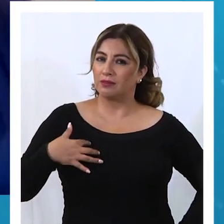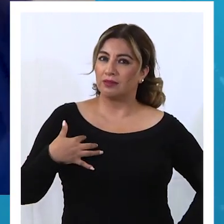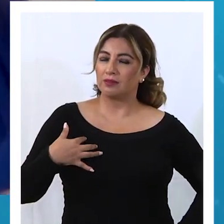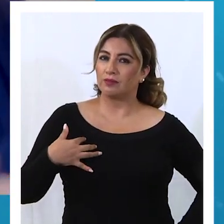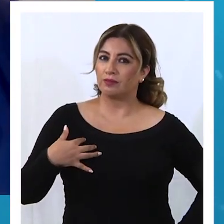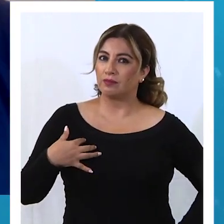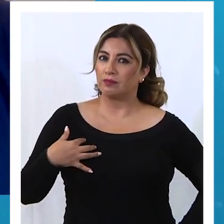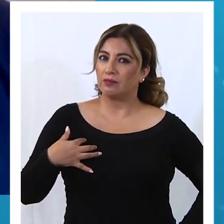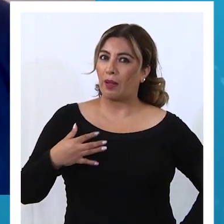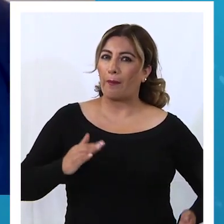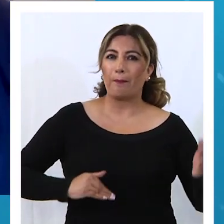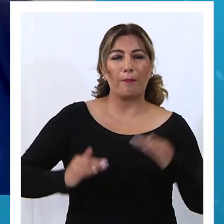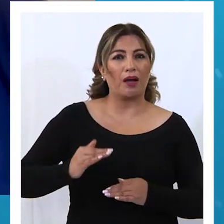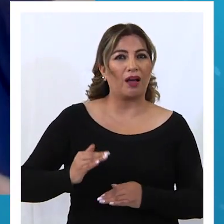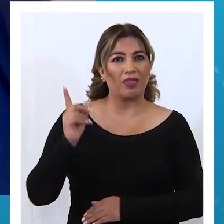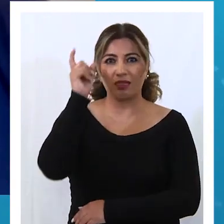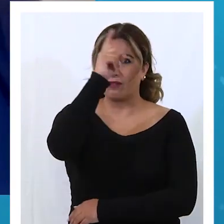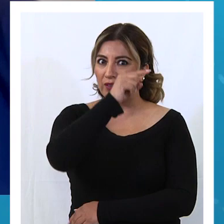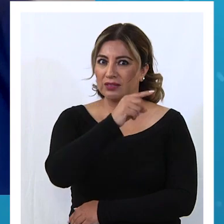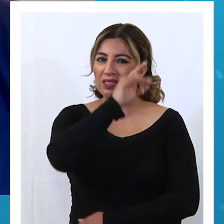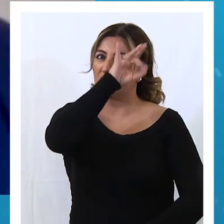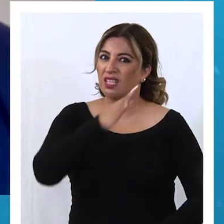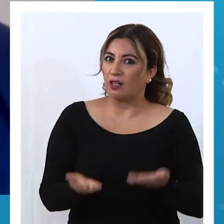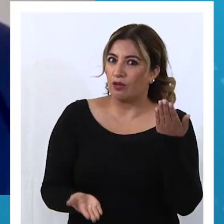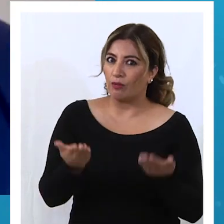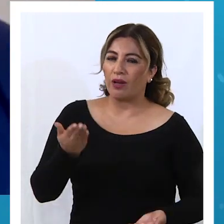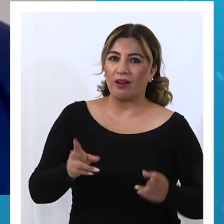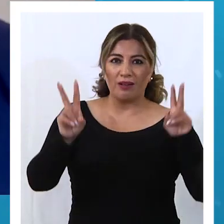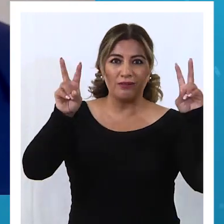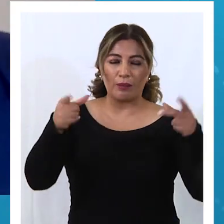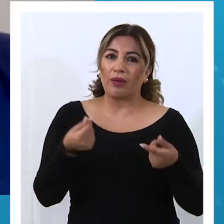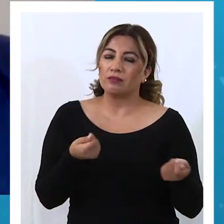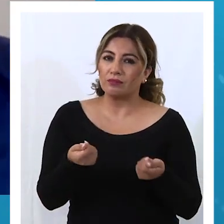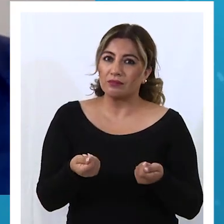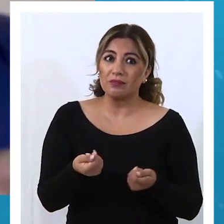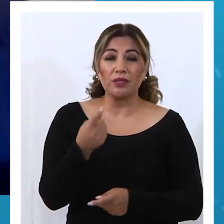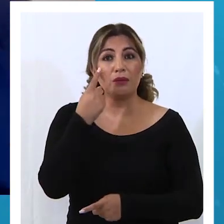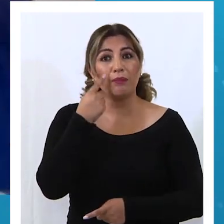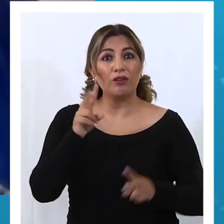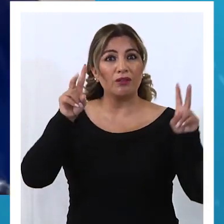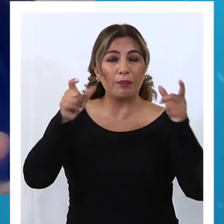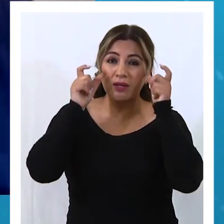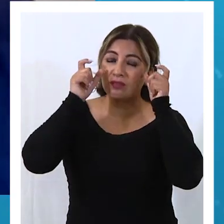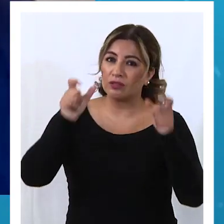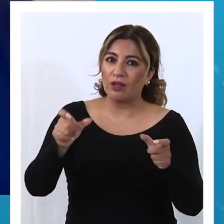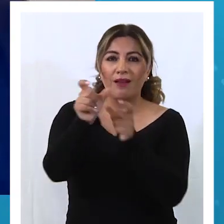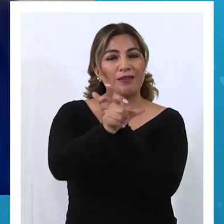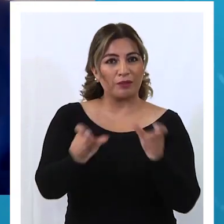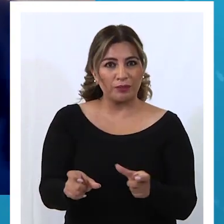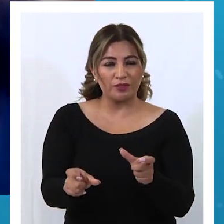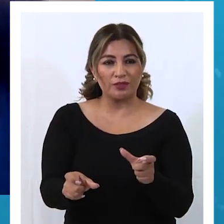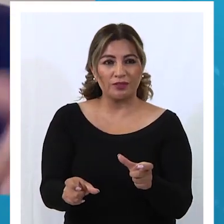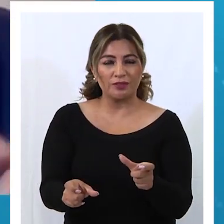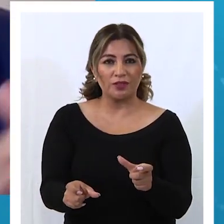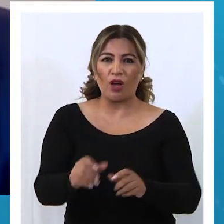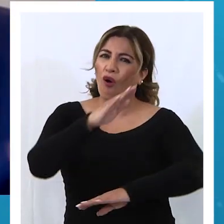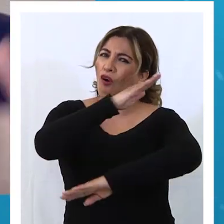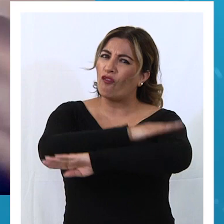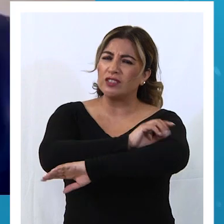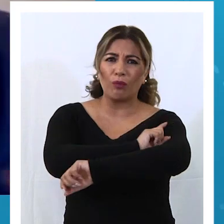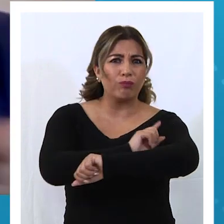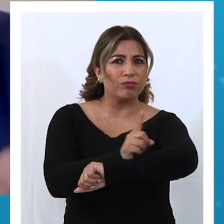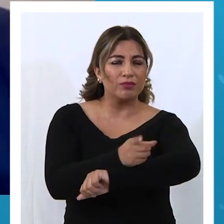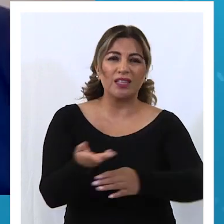Argentina está bastante más complicado que nosotros en materia económica. Sin embargo, las medidas, y parece que la gente las acató